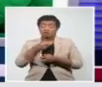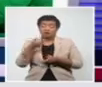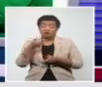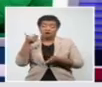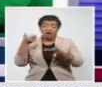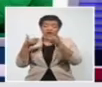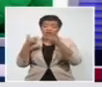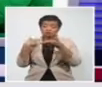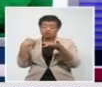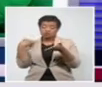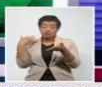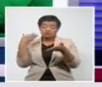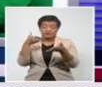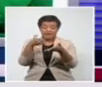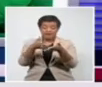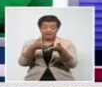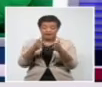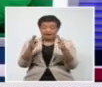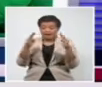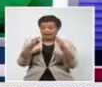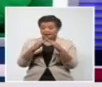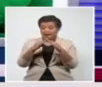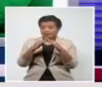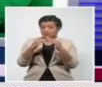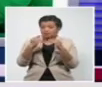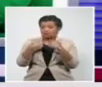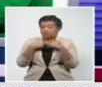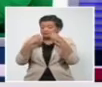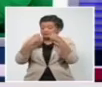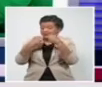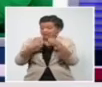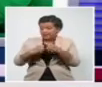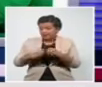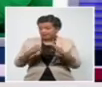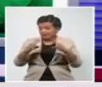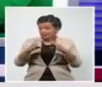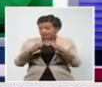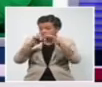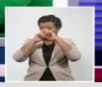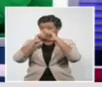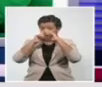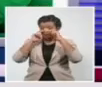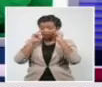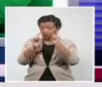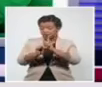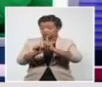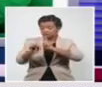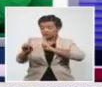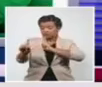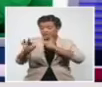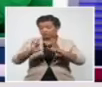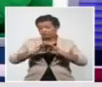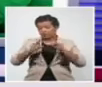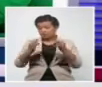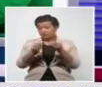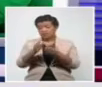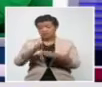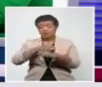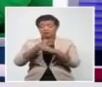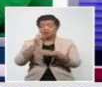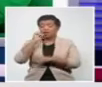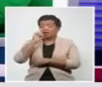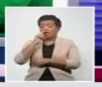domicilio, me mantenían en ingreso domiciliario, en aislamiento estricto, hasta el resultado del segundo